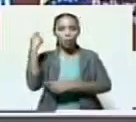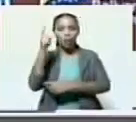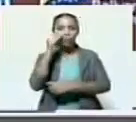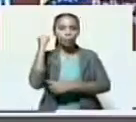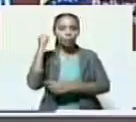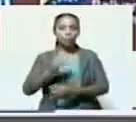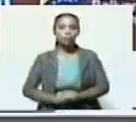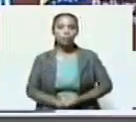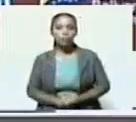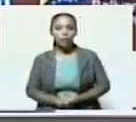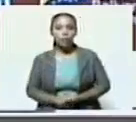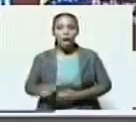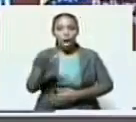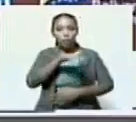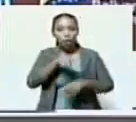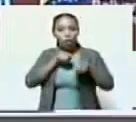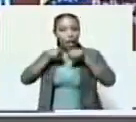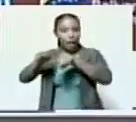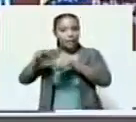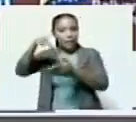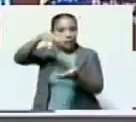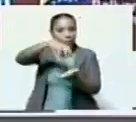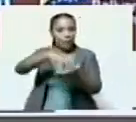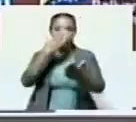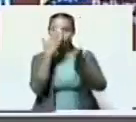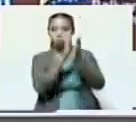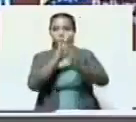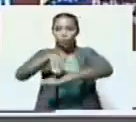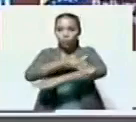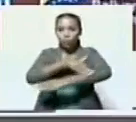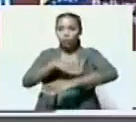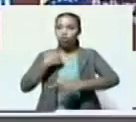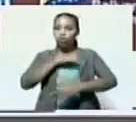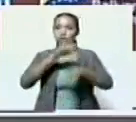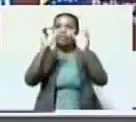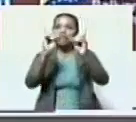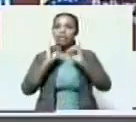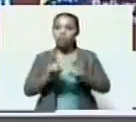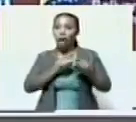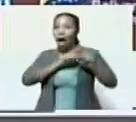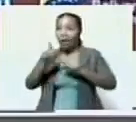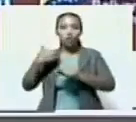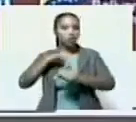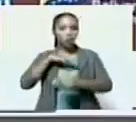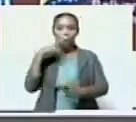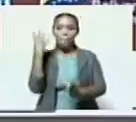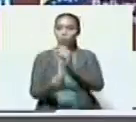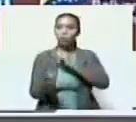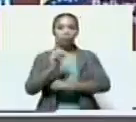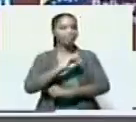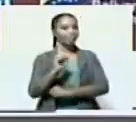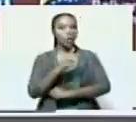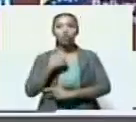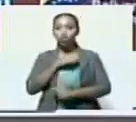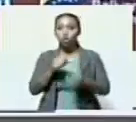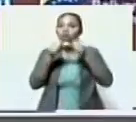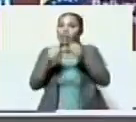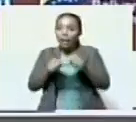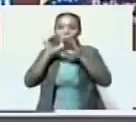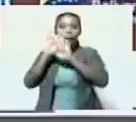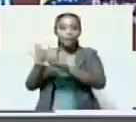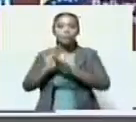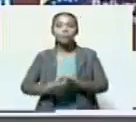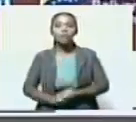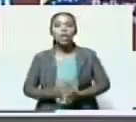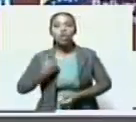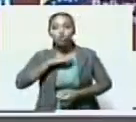apureñas en toda esa región fronteriza. Estamos decididos. De allí no nos vamos. De allí no nos vamos.